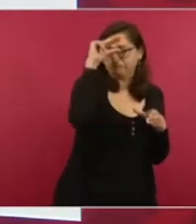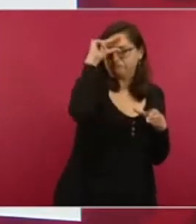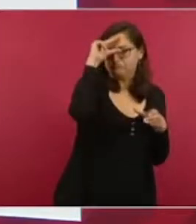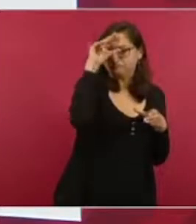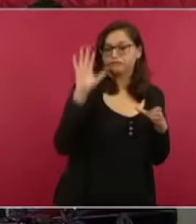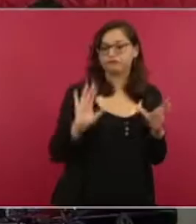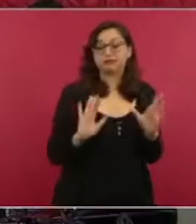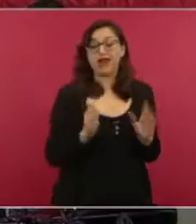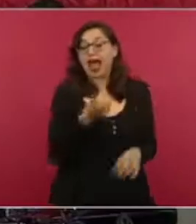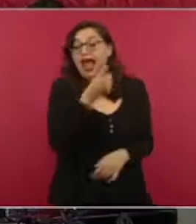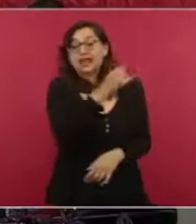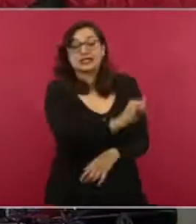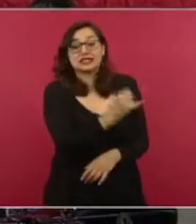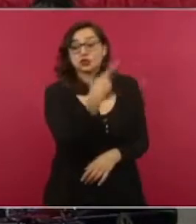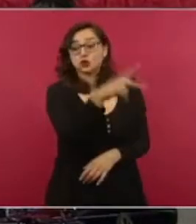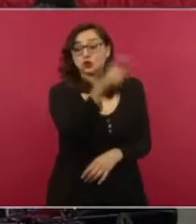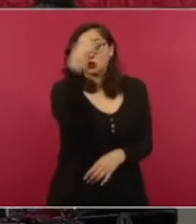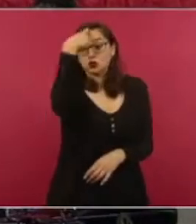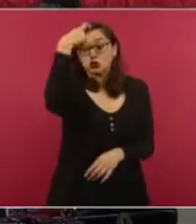Ese es el